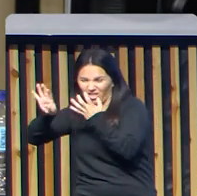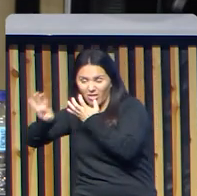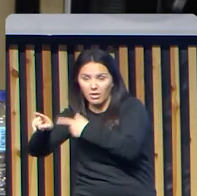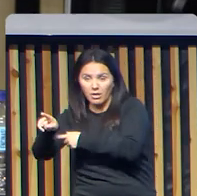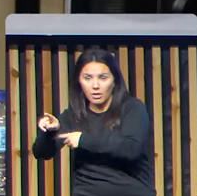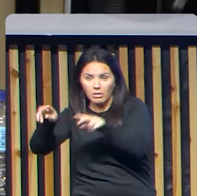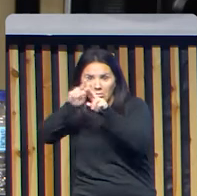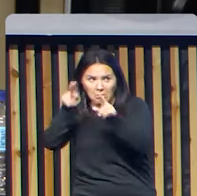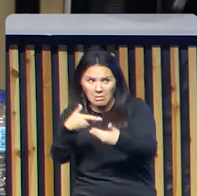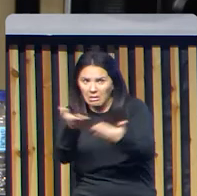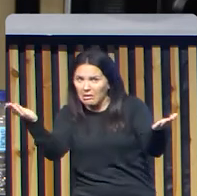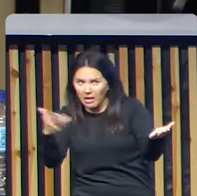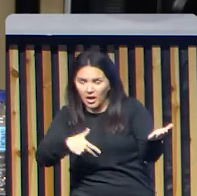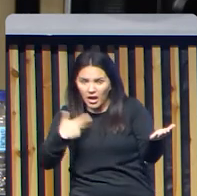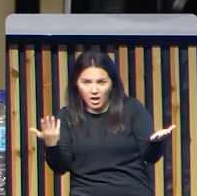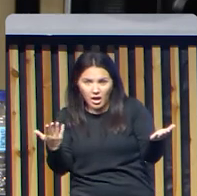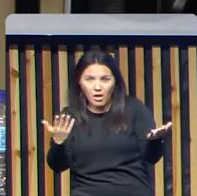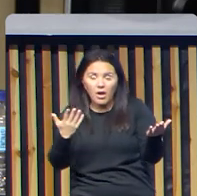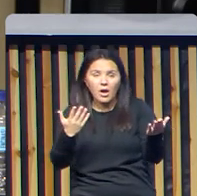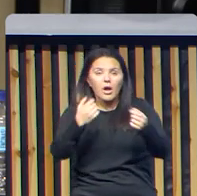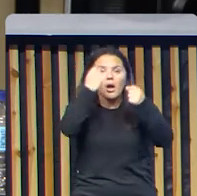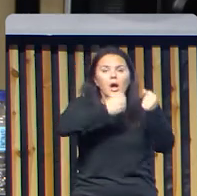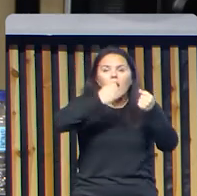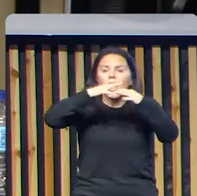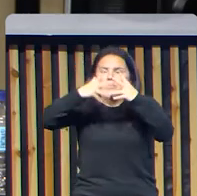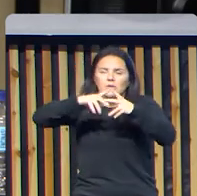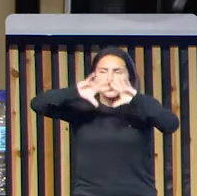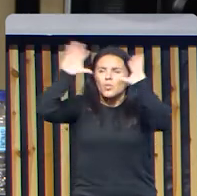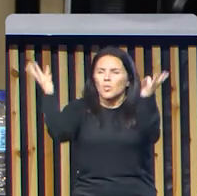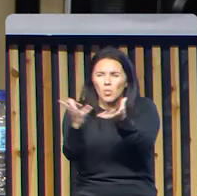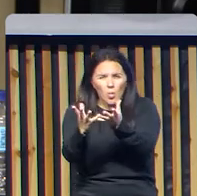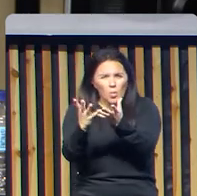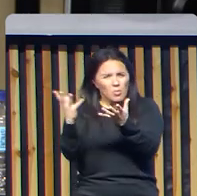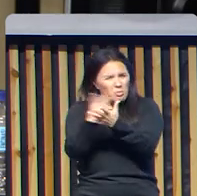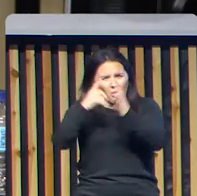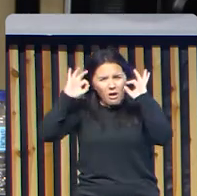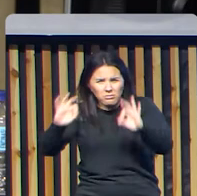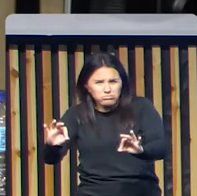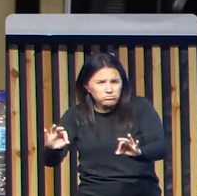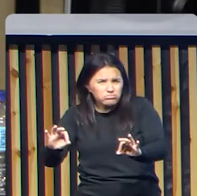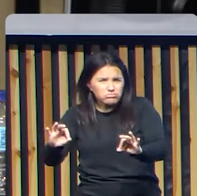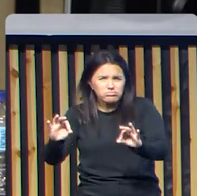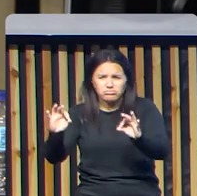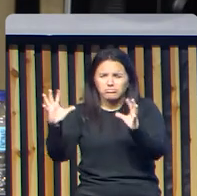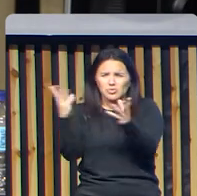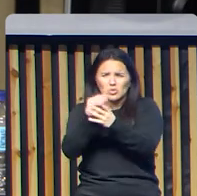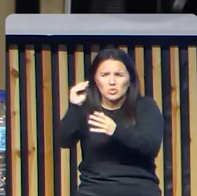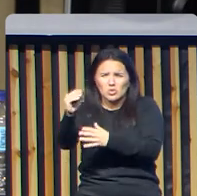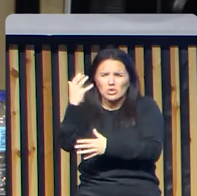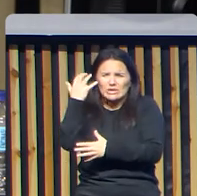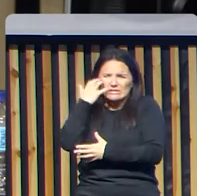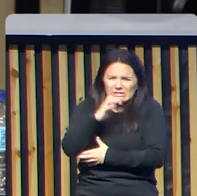universal o sea las administraciones del mundo todas son así todas son rarísimas